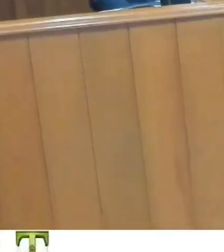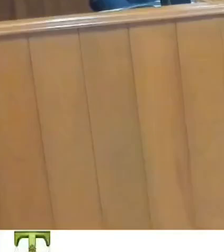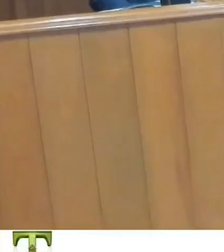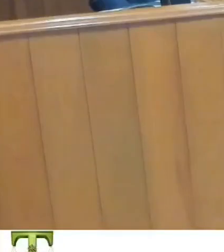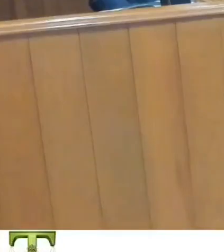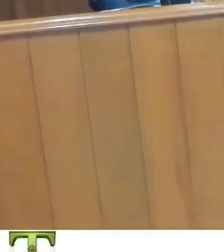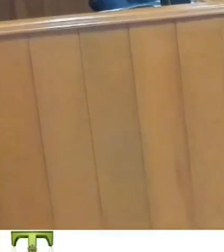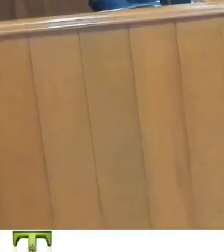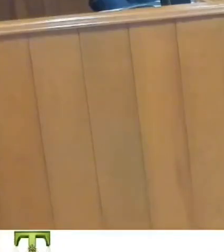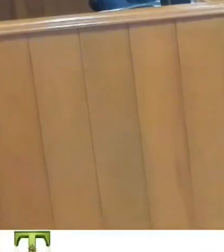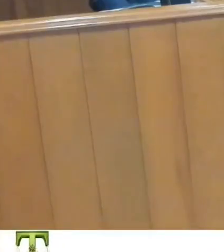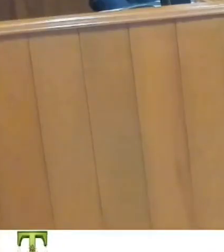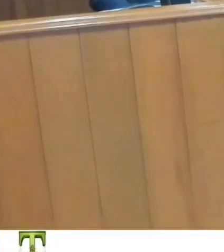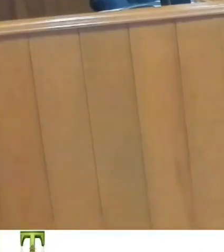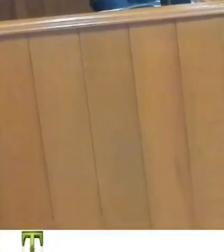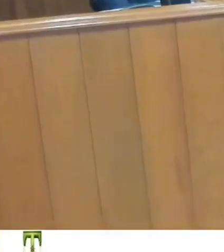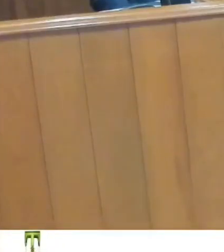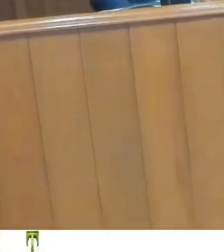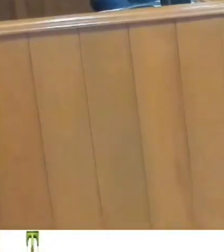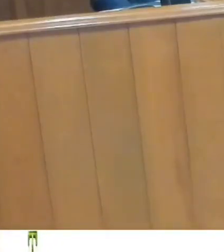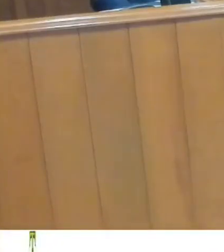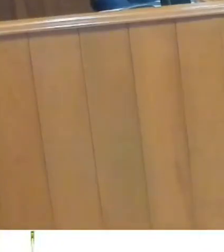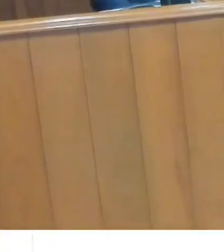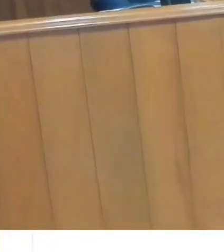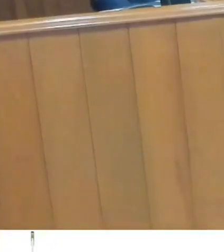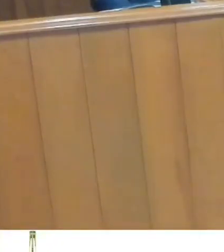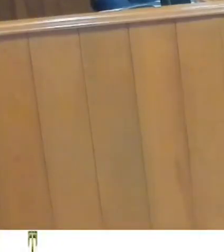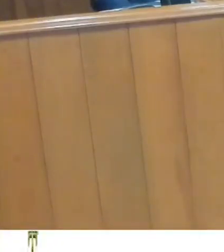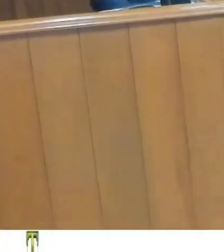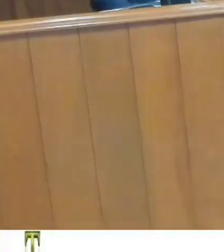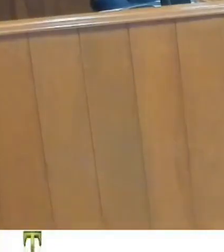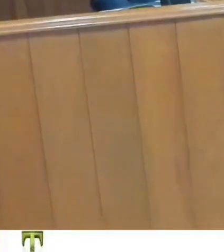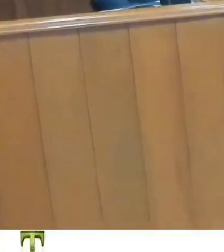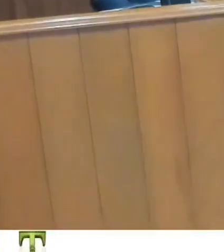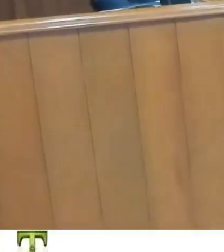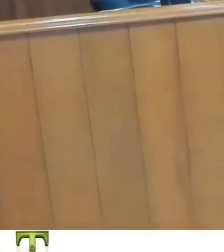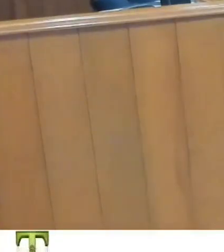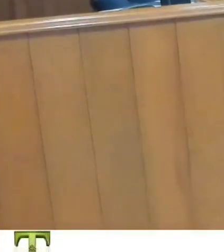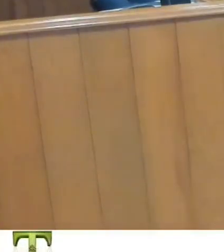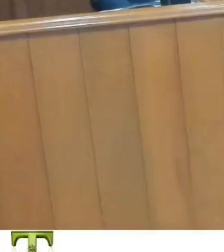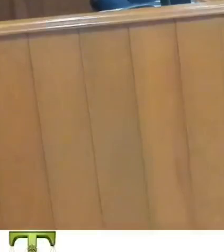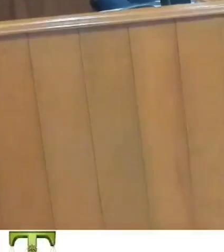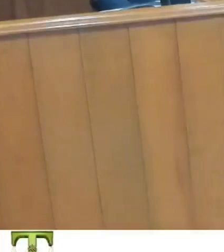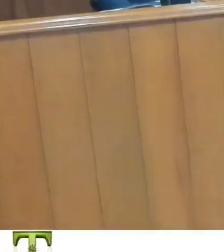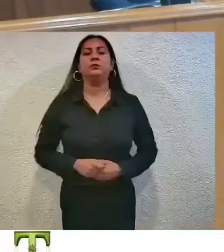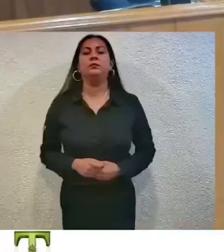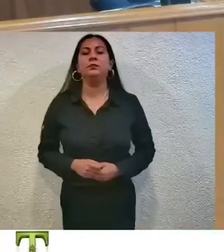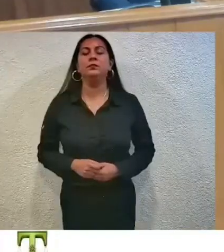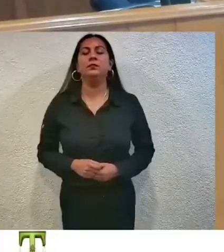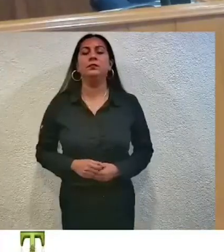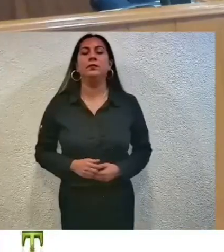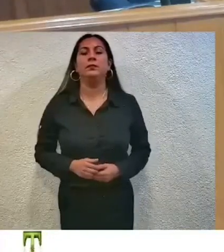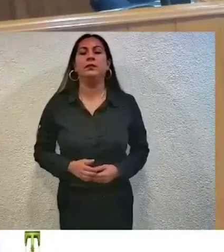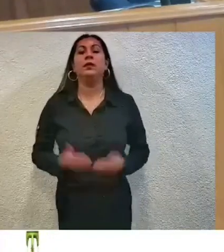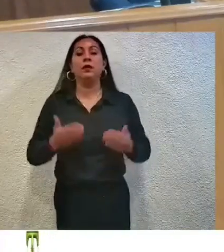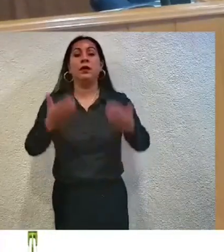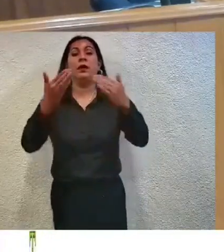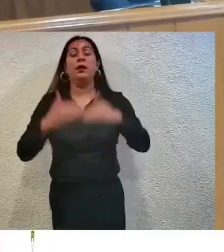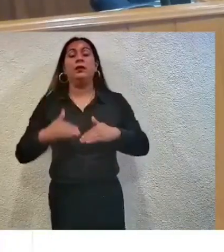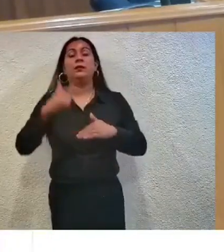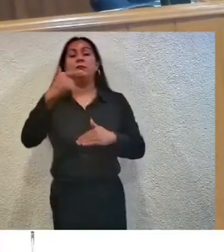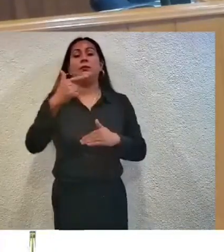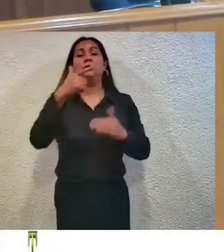Le solicito recabar las firmas a la conclusión de esta sesión y, en consecuencia, notificarla como en derecho